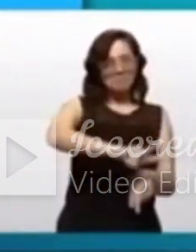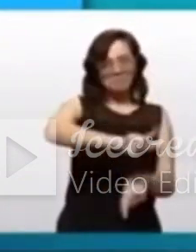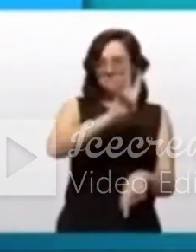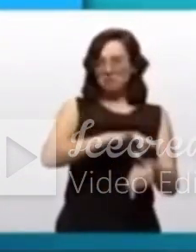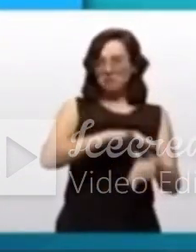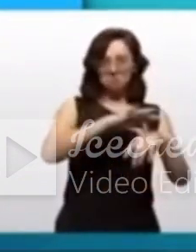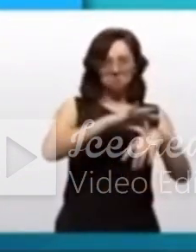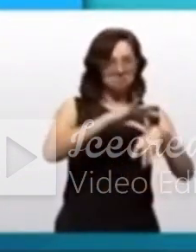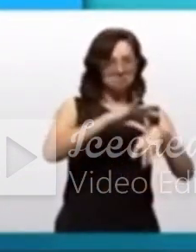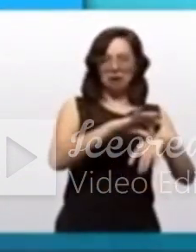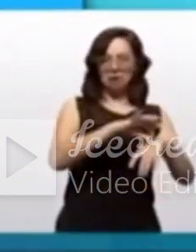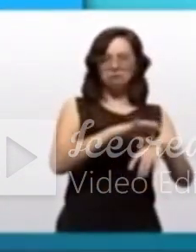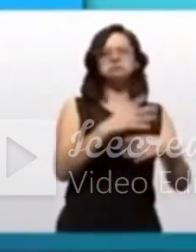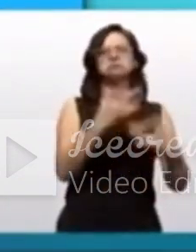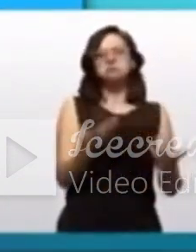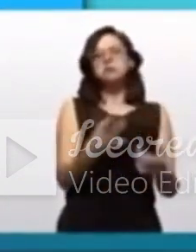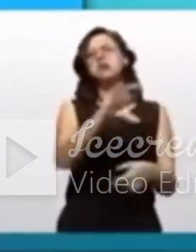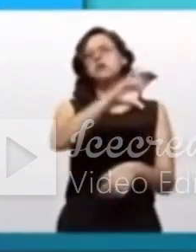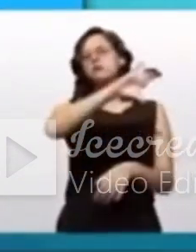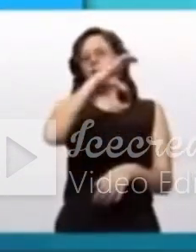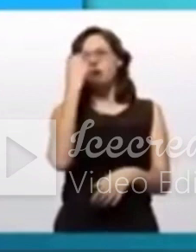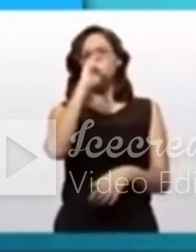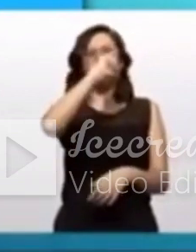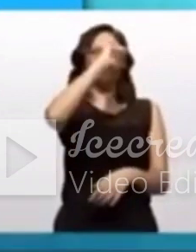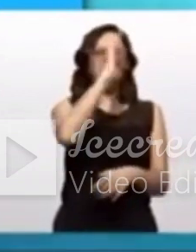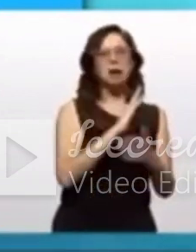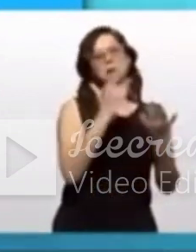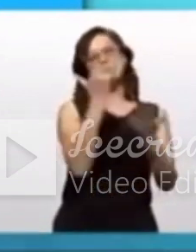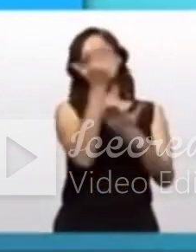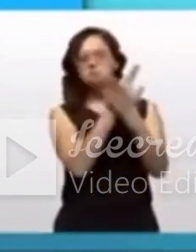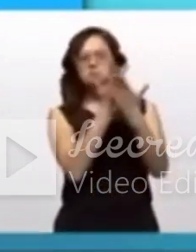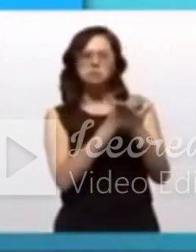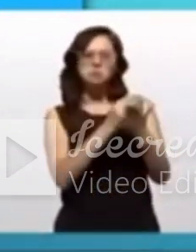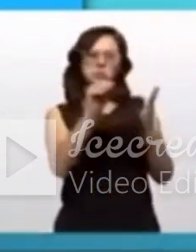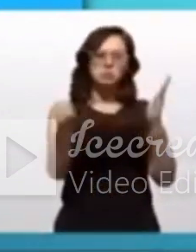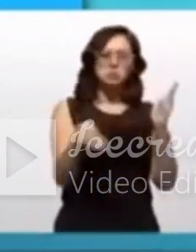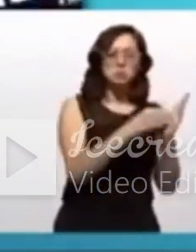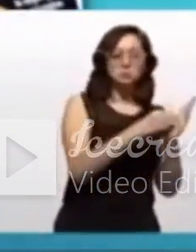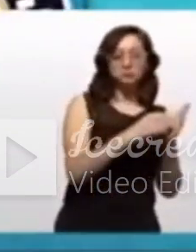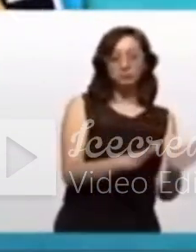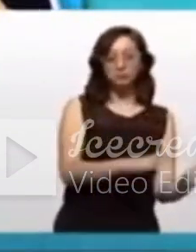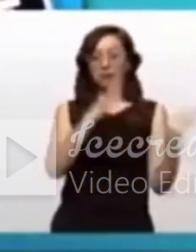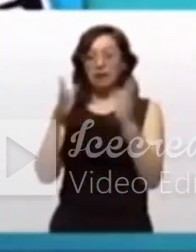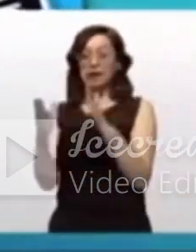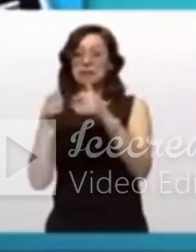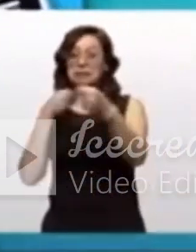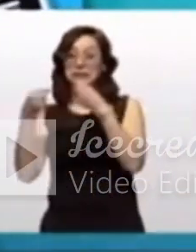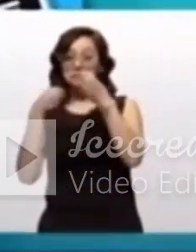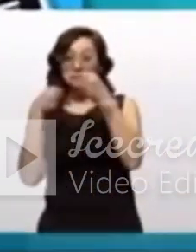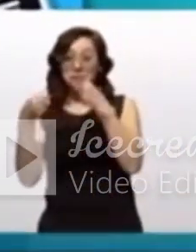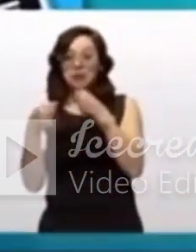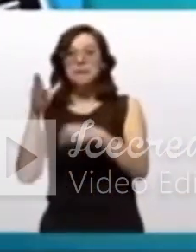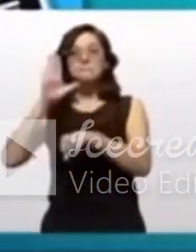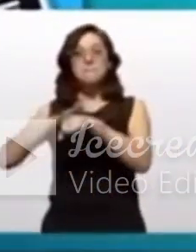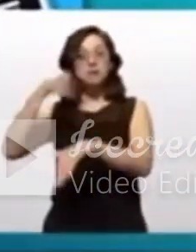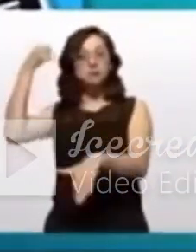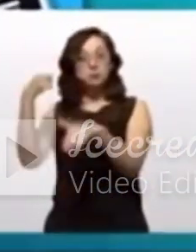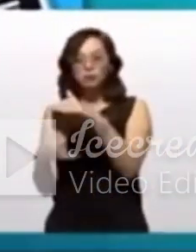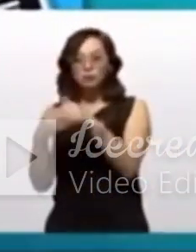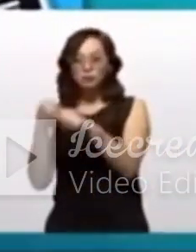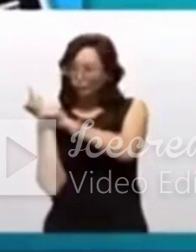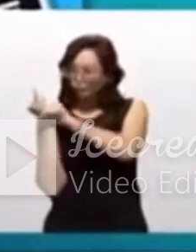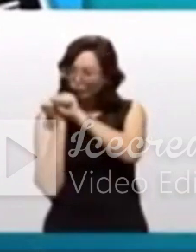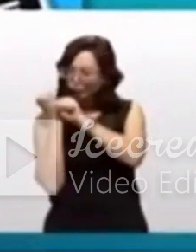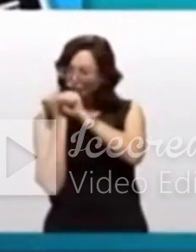hecho reciente, con ayuda de fotografías o dibujos de lo ocurrido. Por el otro, el reportaje contiene una investigación sobre una